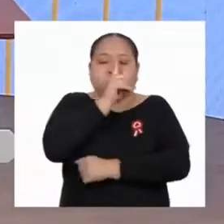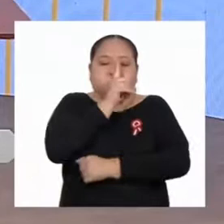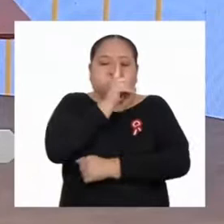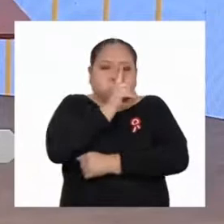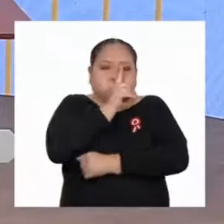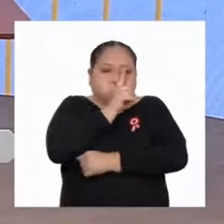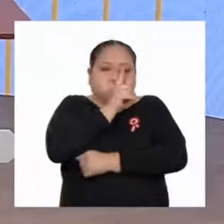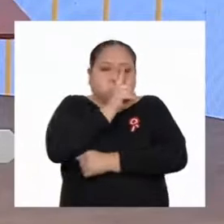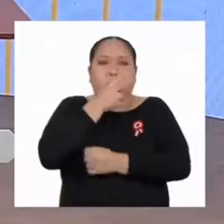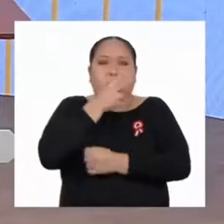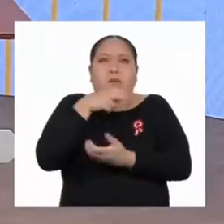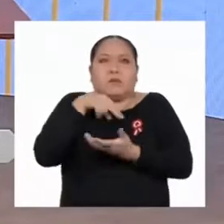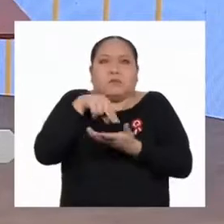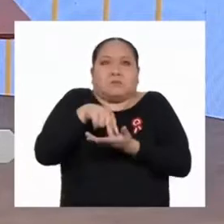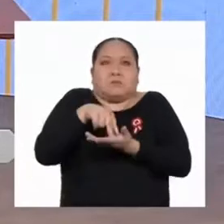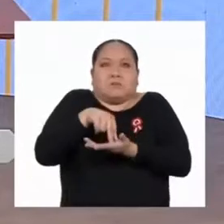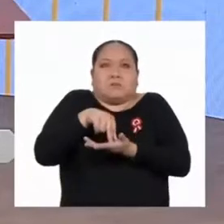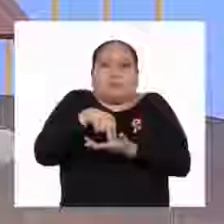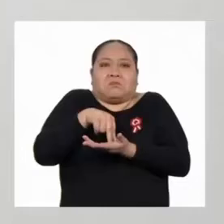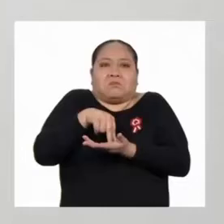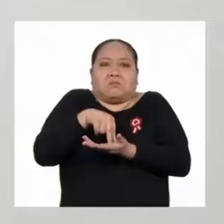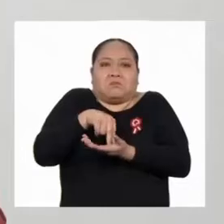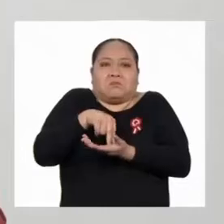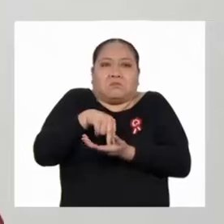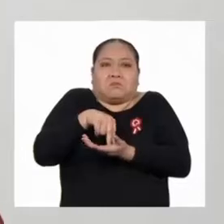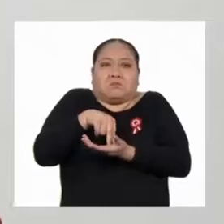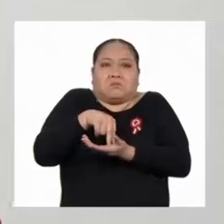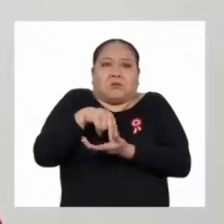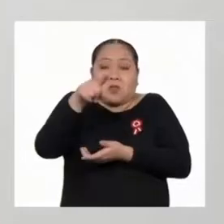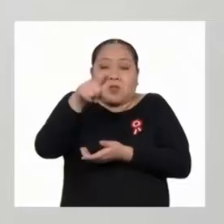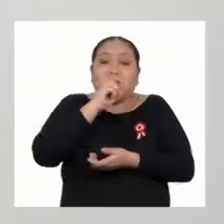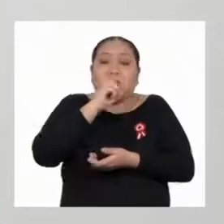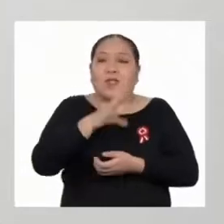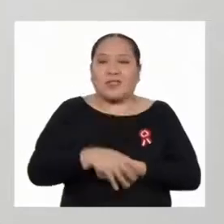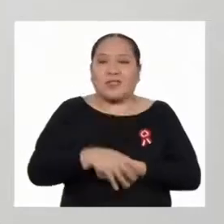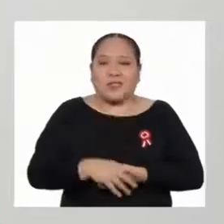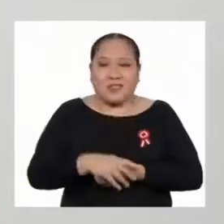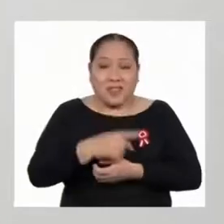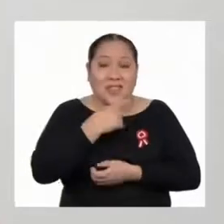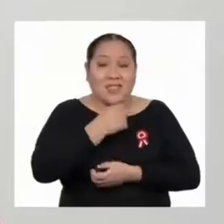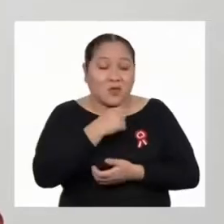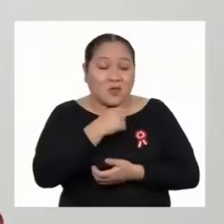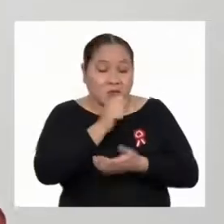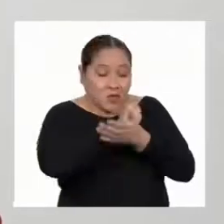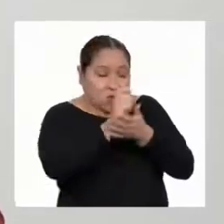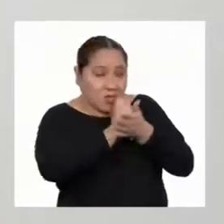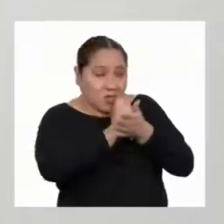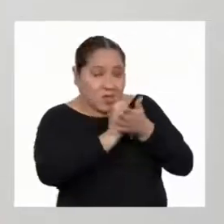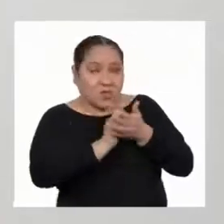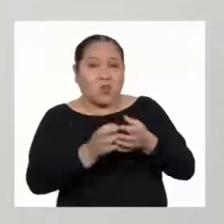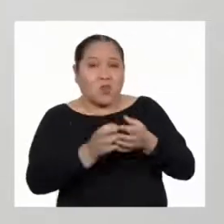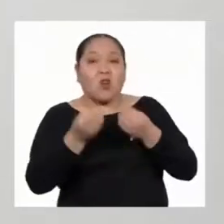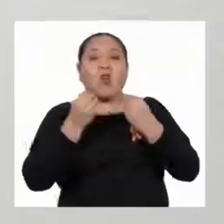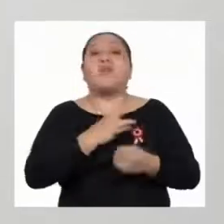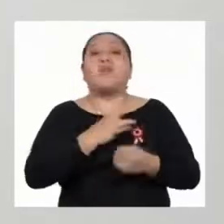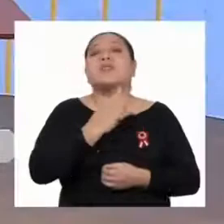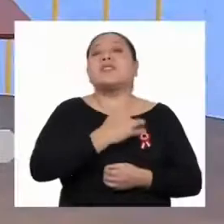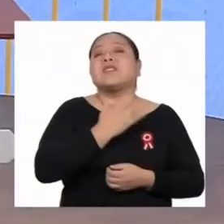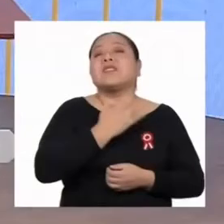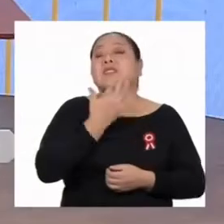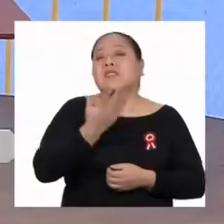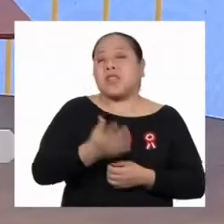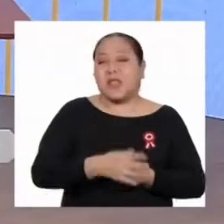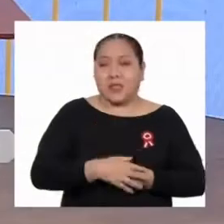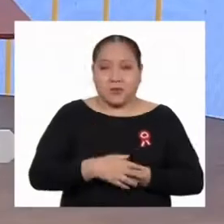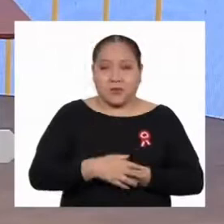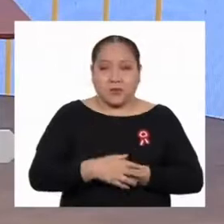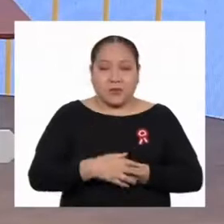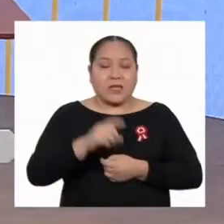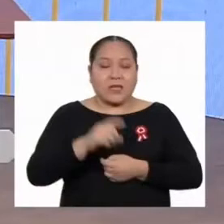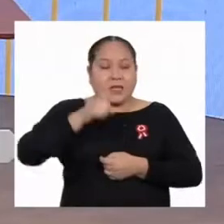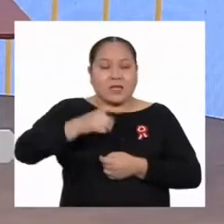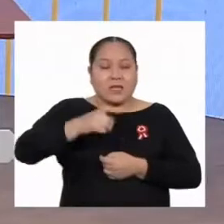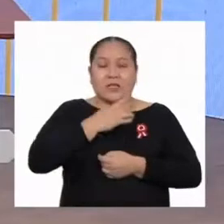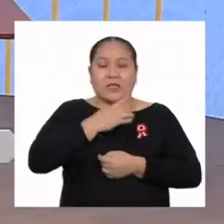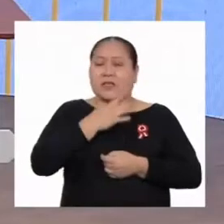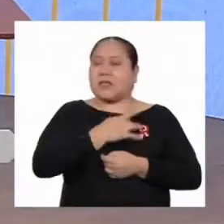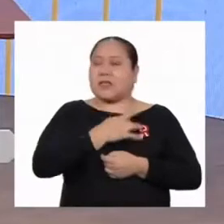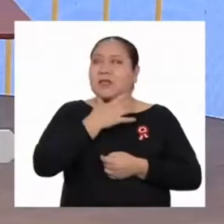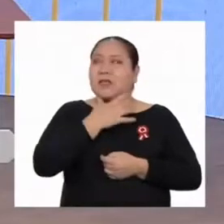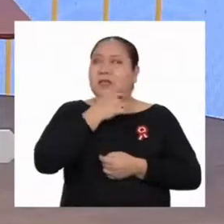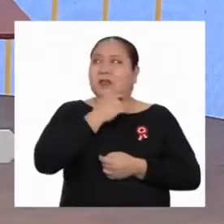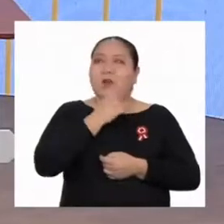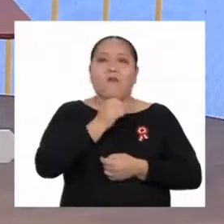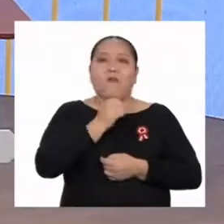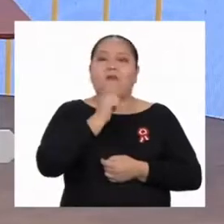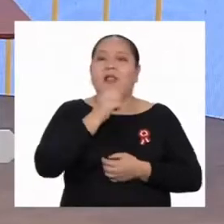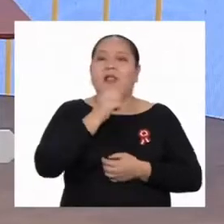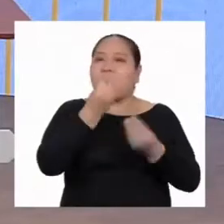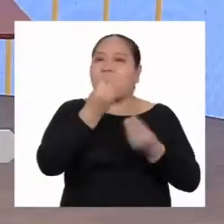ni quietos. ¿Ustedes qué dicen? ¿Qué les ha parecido el texto? ¿Qué sensación les ha dejado? Que tenemos mucho por